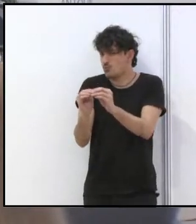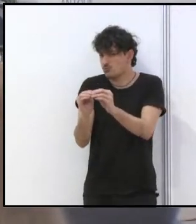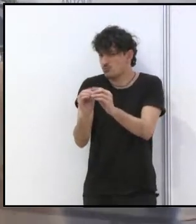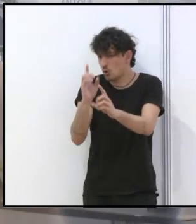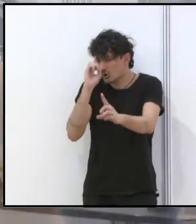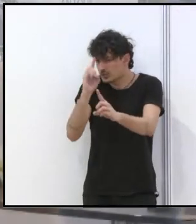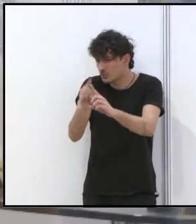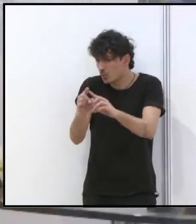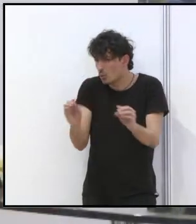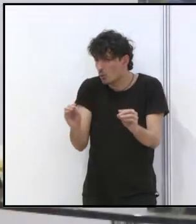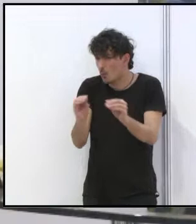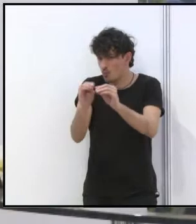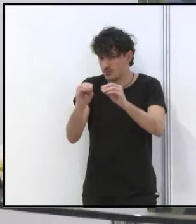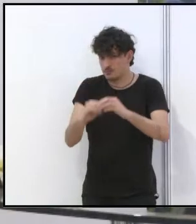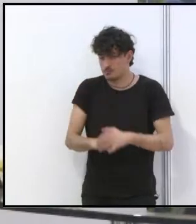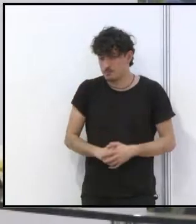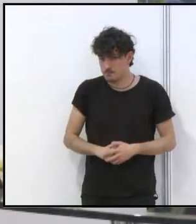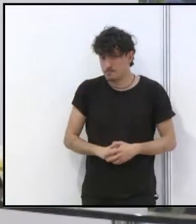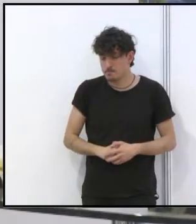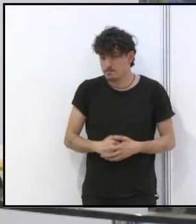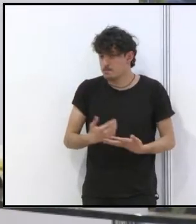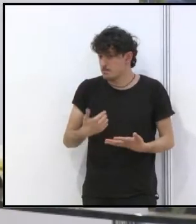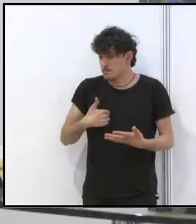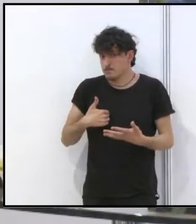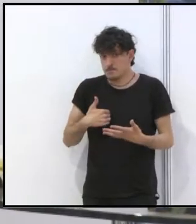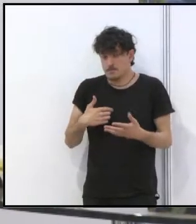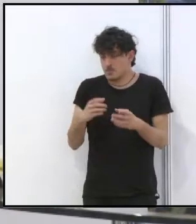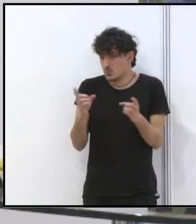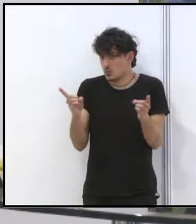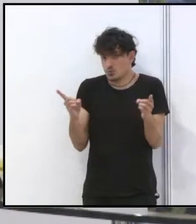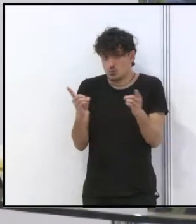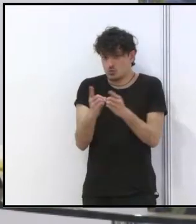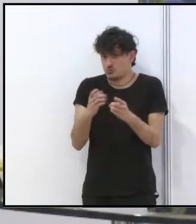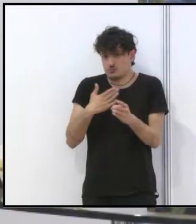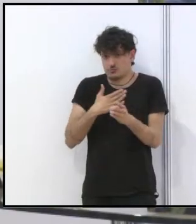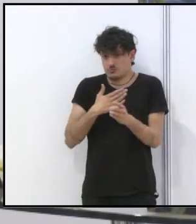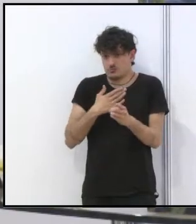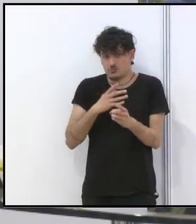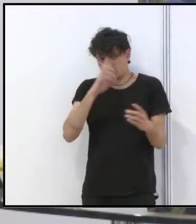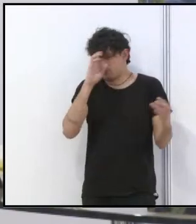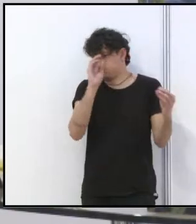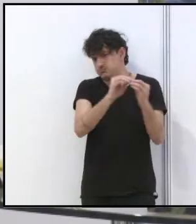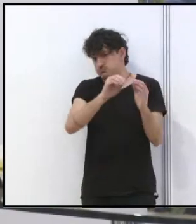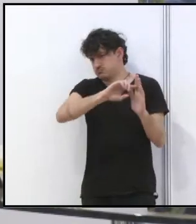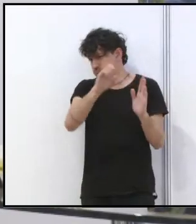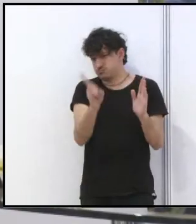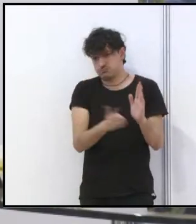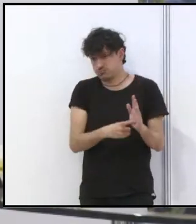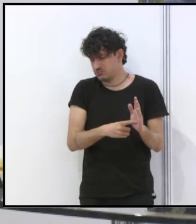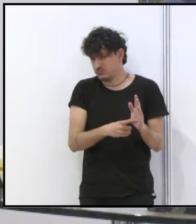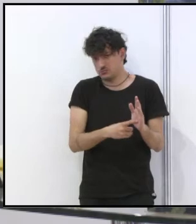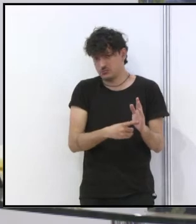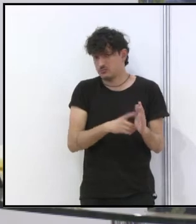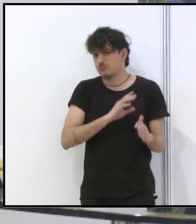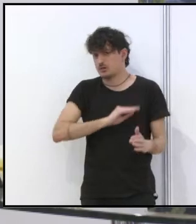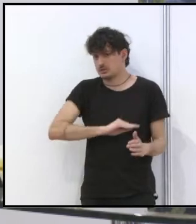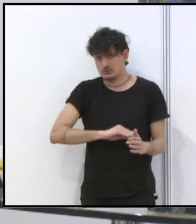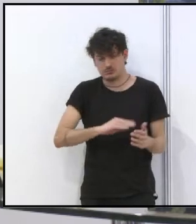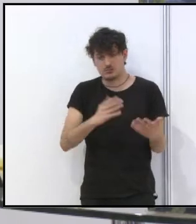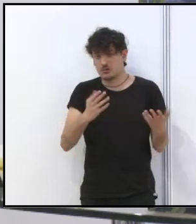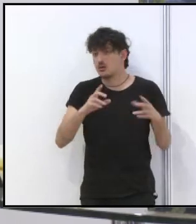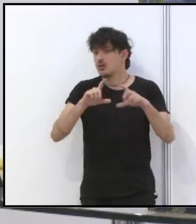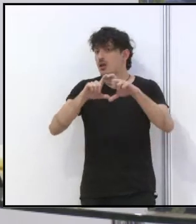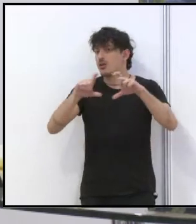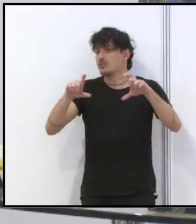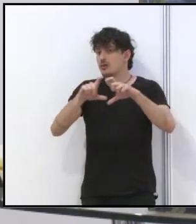hacemos. Me uno brevemente, y para no abundar, porque estoy muy de acuerdo con lo que han dicho Nuria y Clara acerca de la editorial